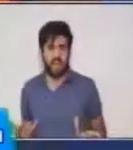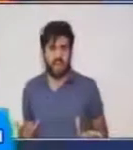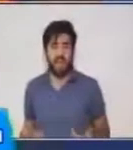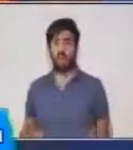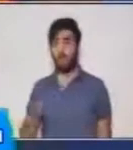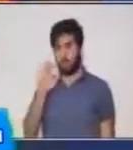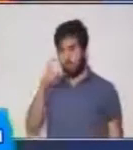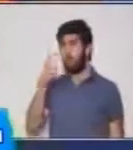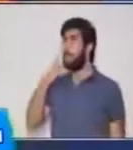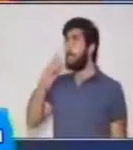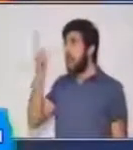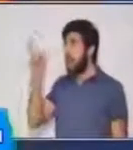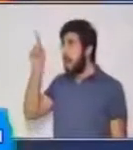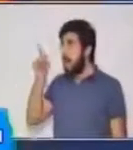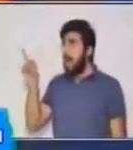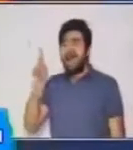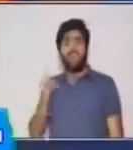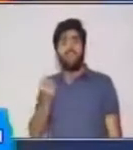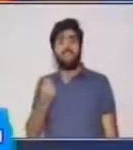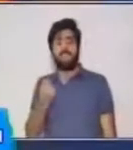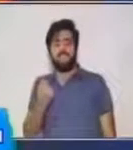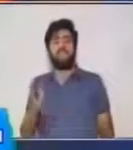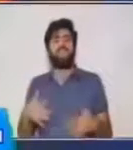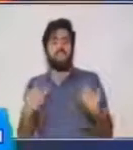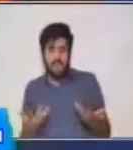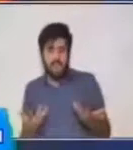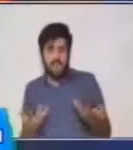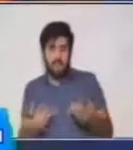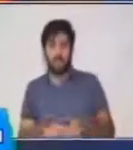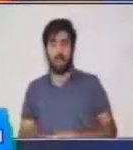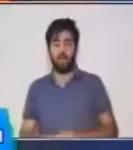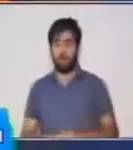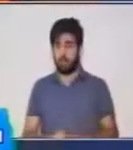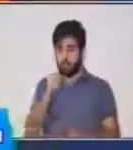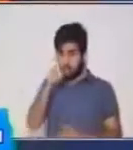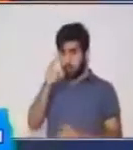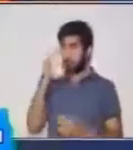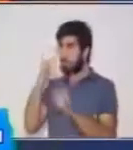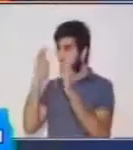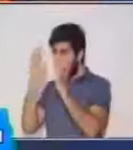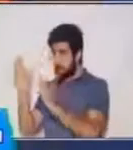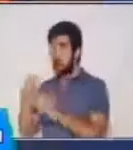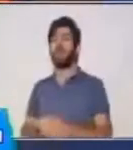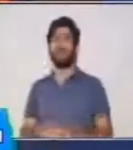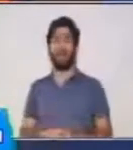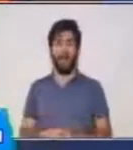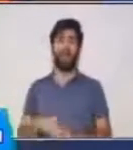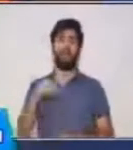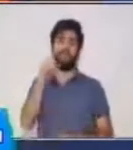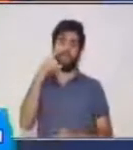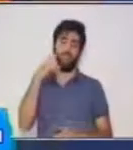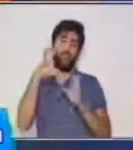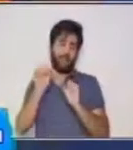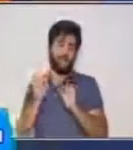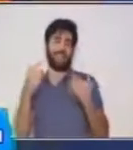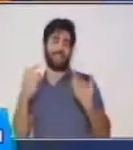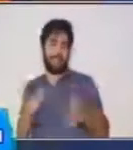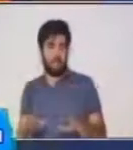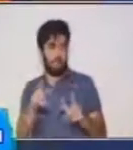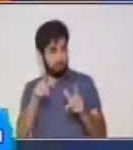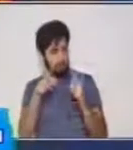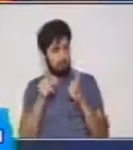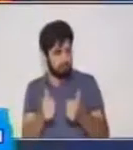Observa. Observa detenidamente. Si prestaste atención, ya te diste cuenta cuál de todos los objetos es el que